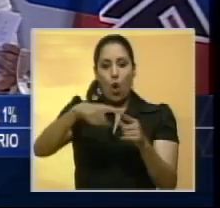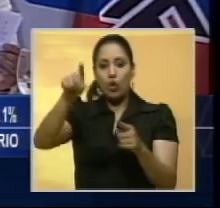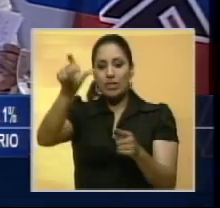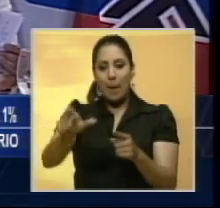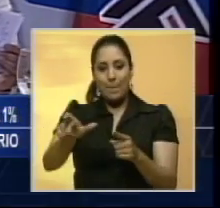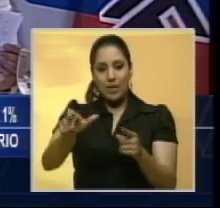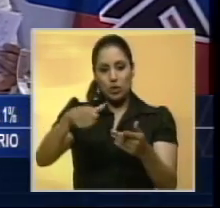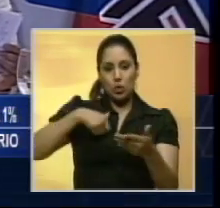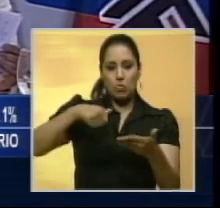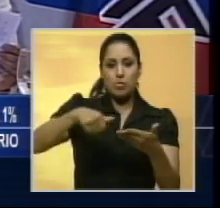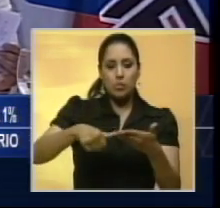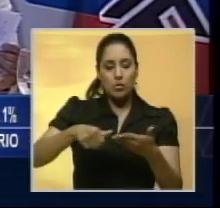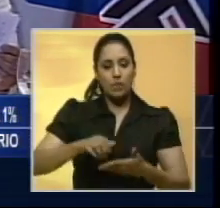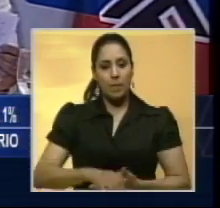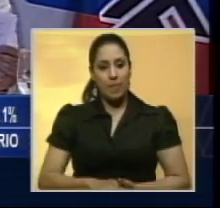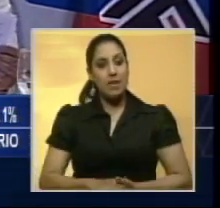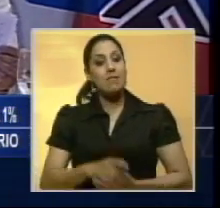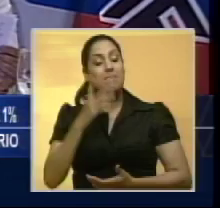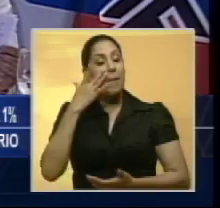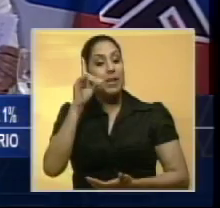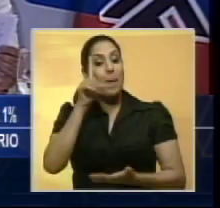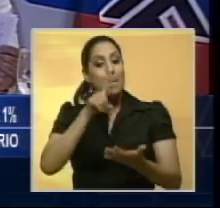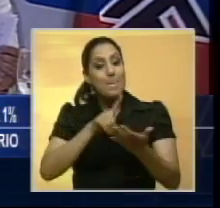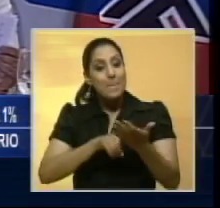la persona que dice ser